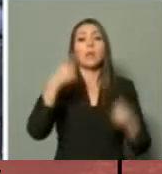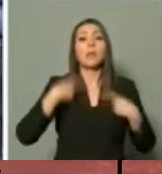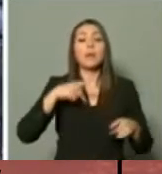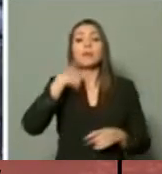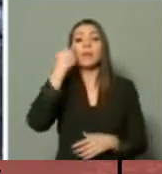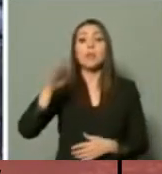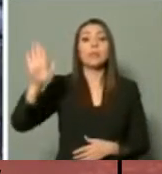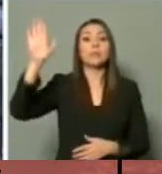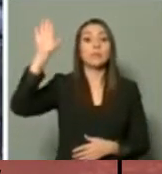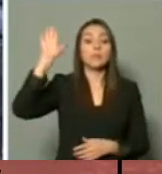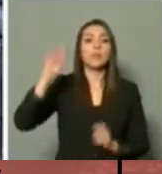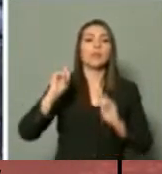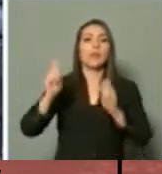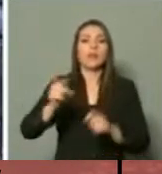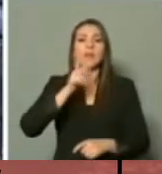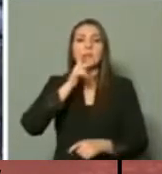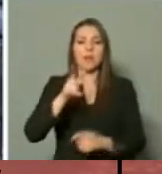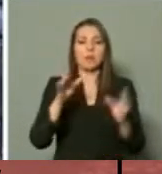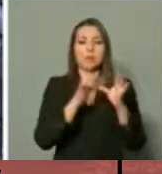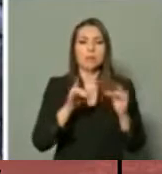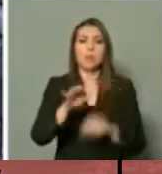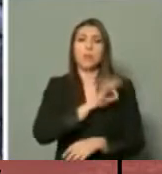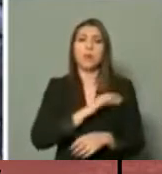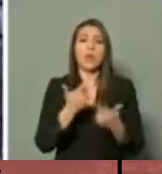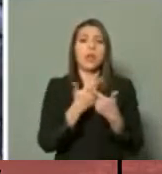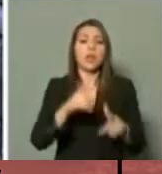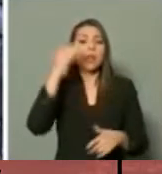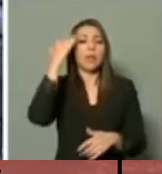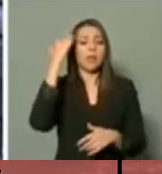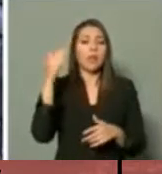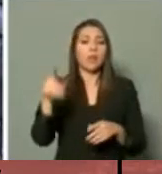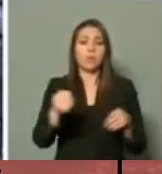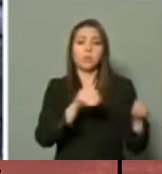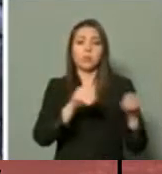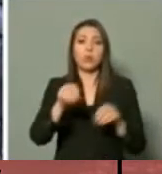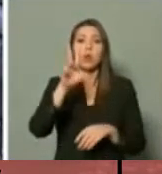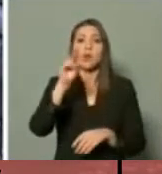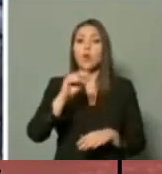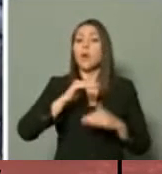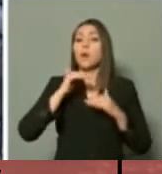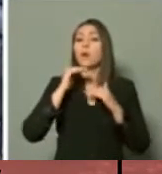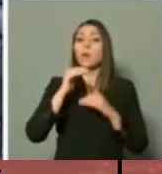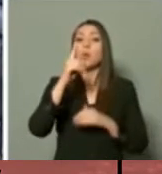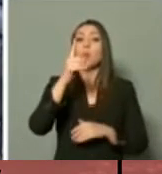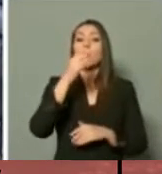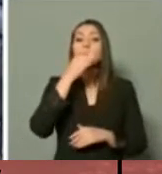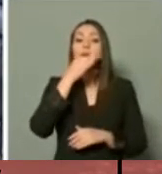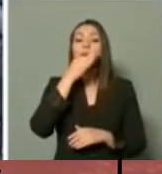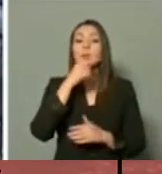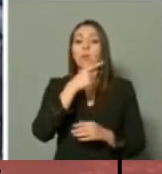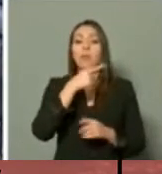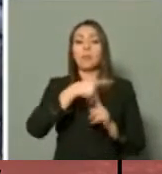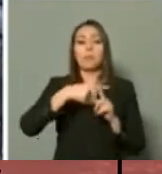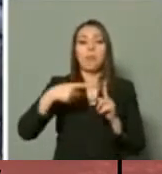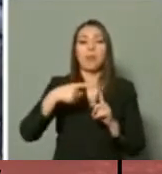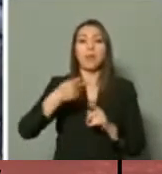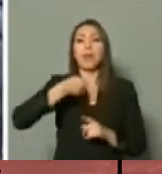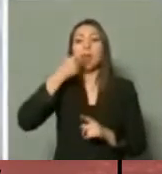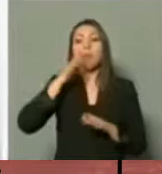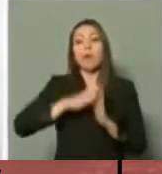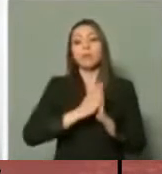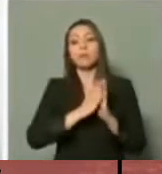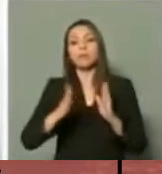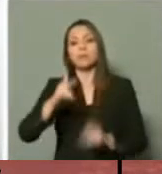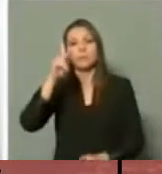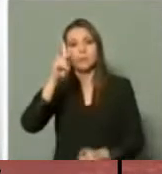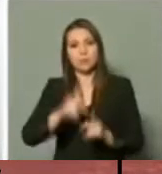mano. Podrán administrar libremente su tiempo y no deberán hablar por más de 1.5 minutos de forma consecutiva. Ustedes y el